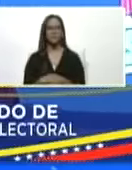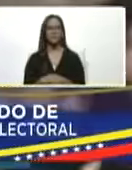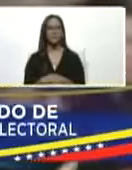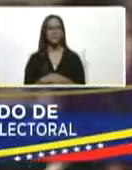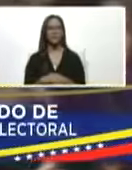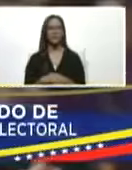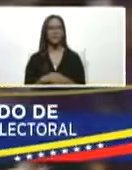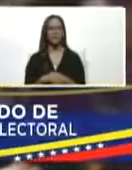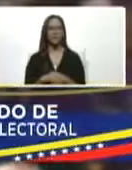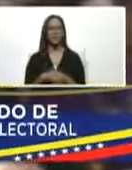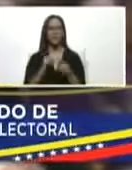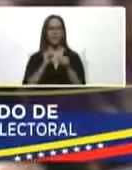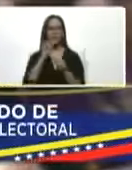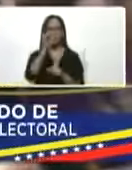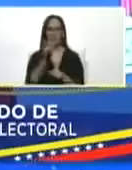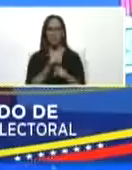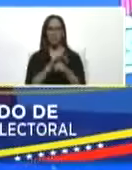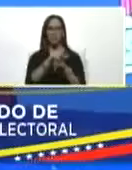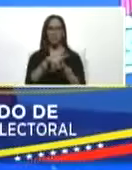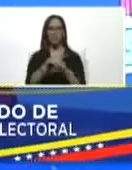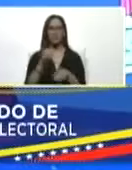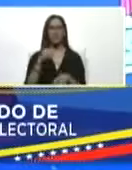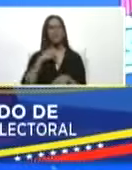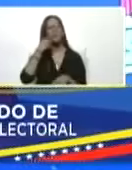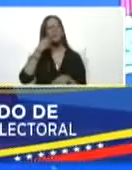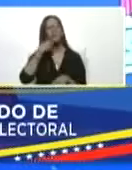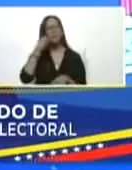el influencer Mario Silva.